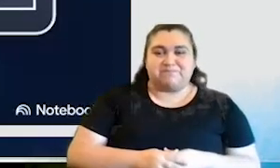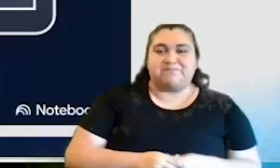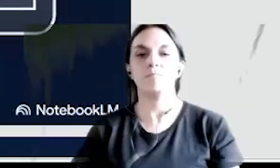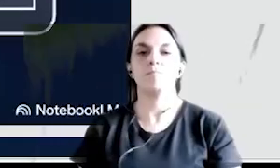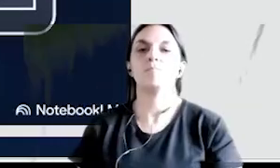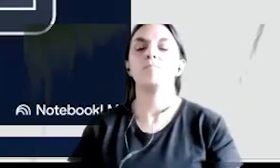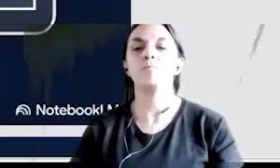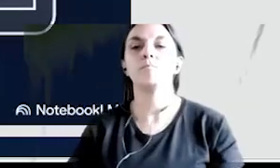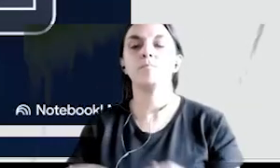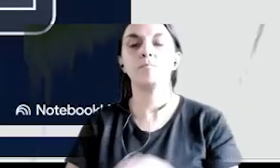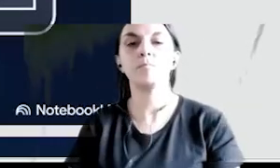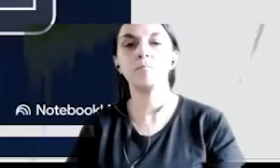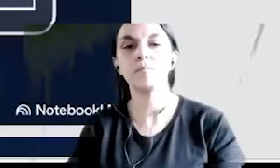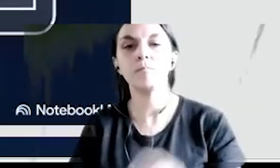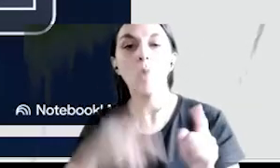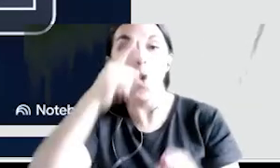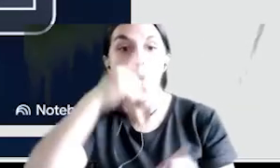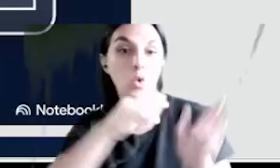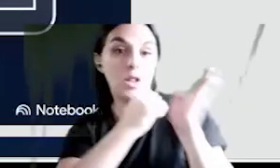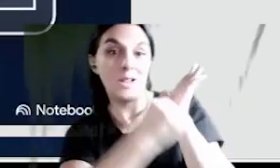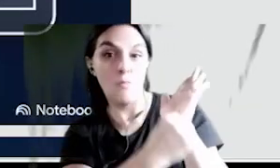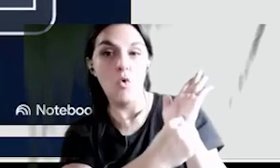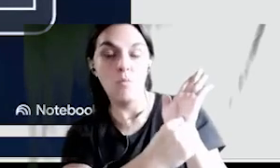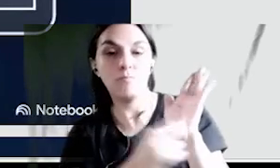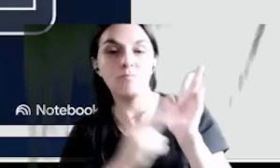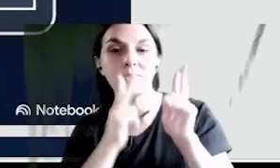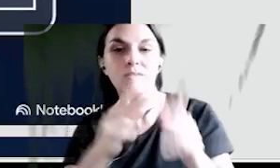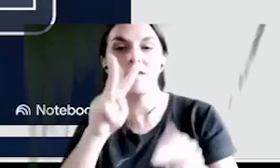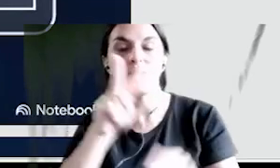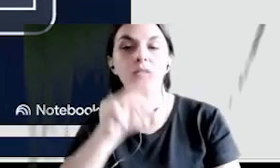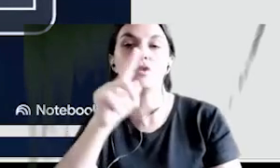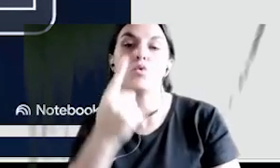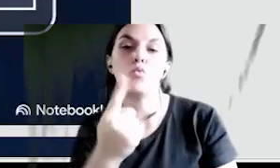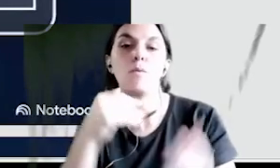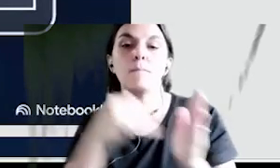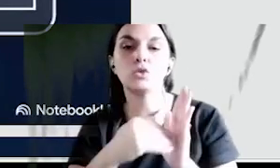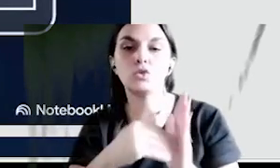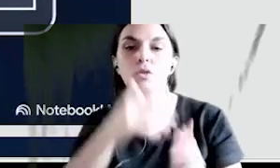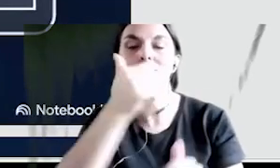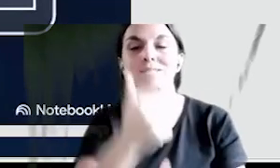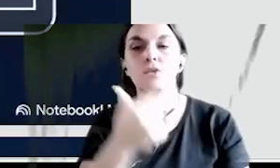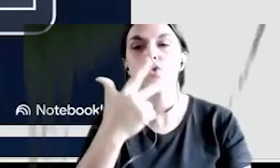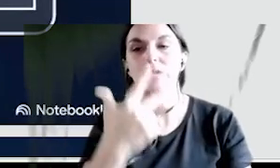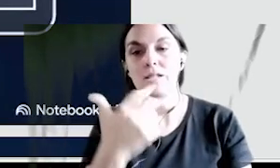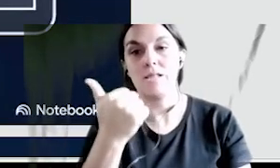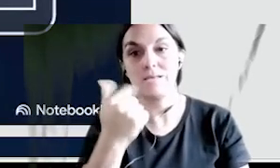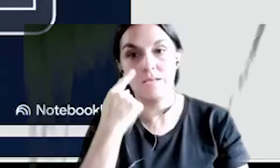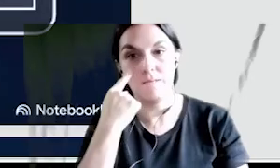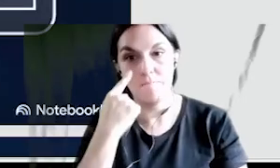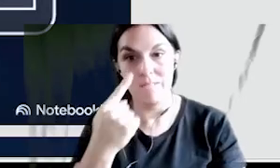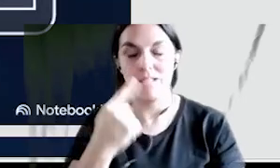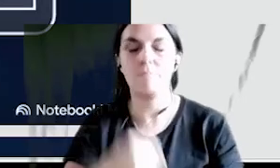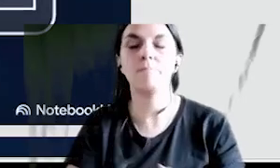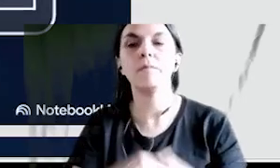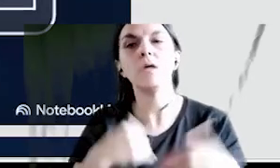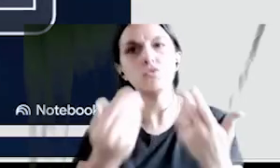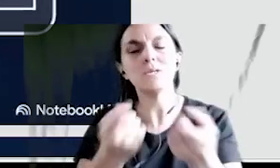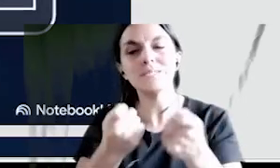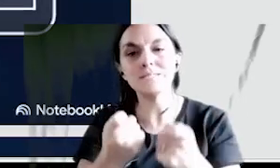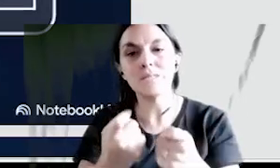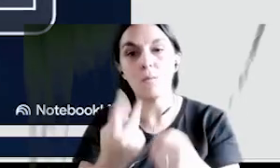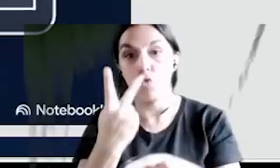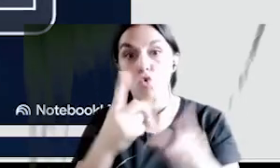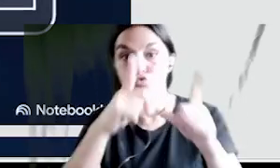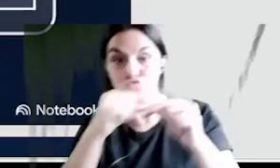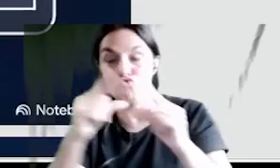incrementada, que es la que está en el último renglón, de 21.636.000. por lo cual tenemos que superar estos dos